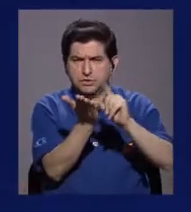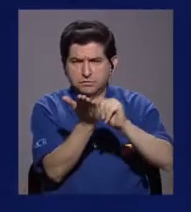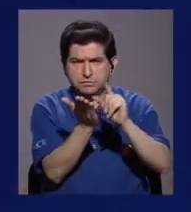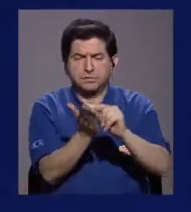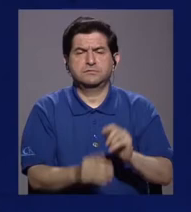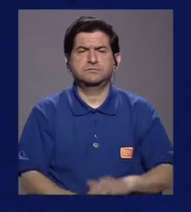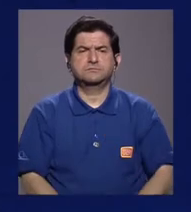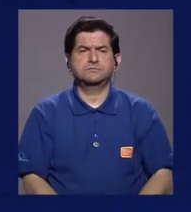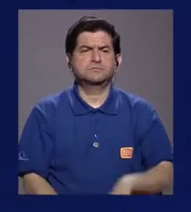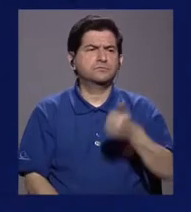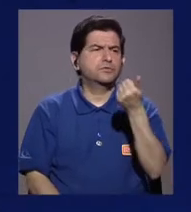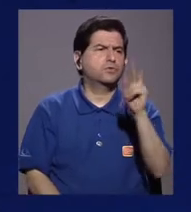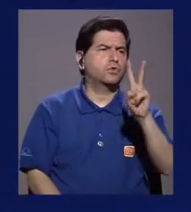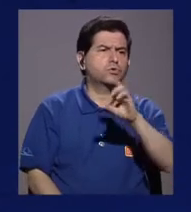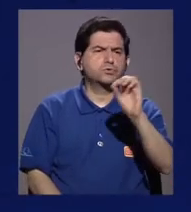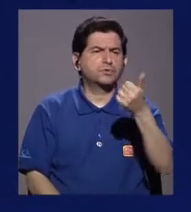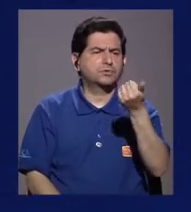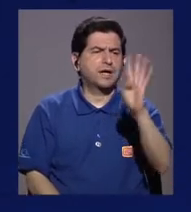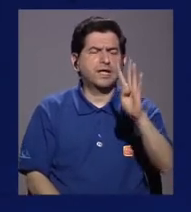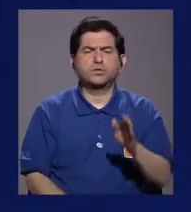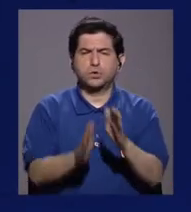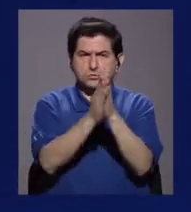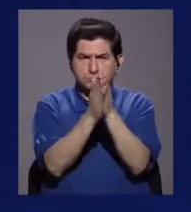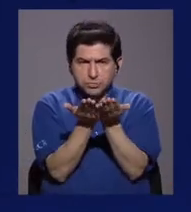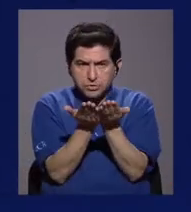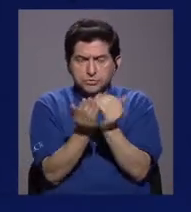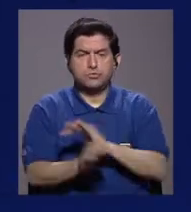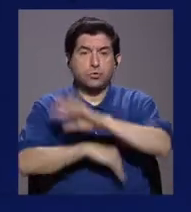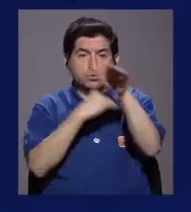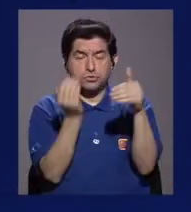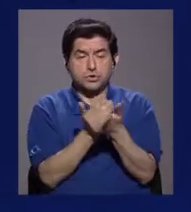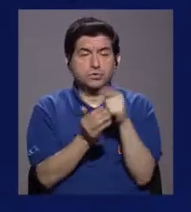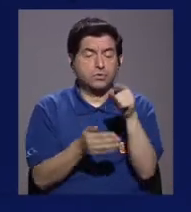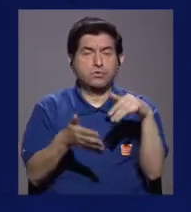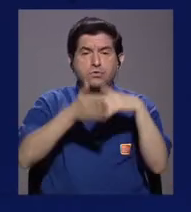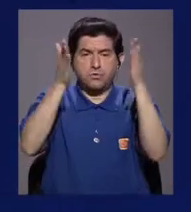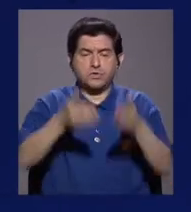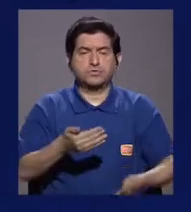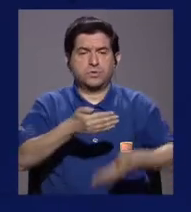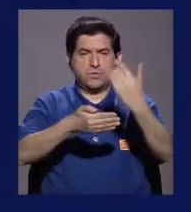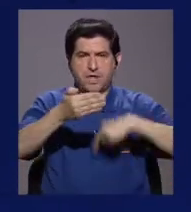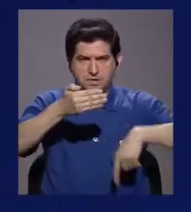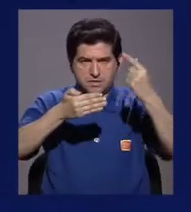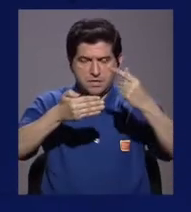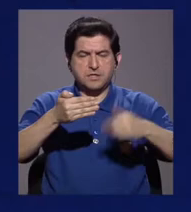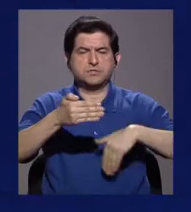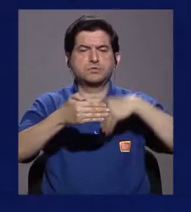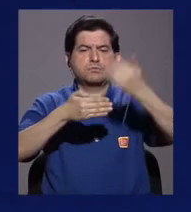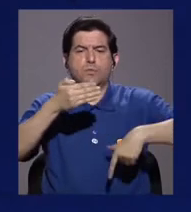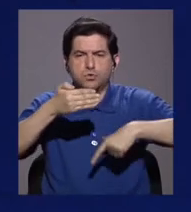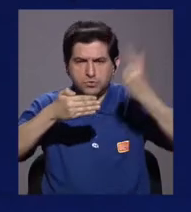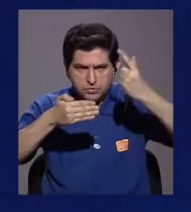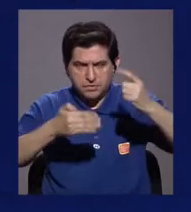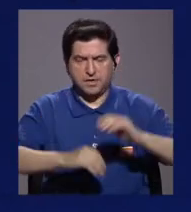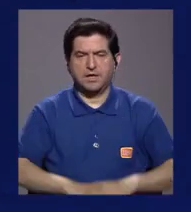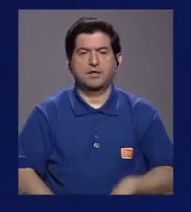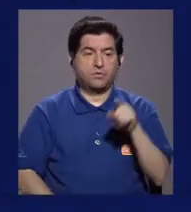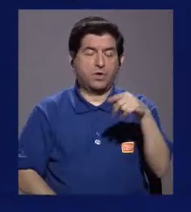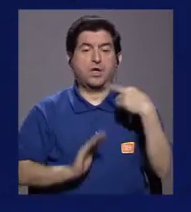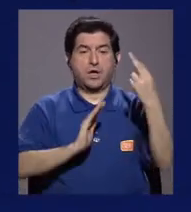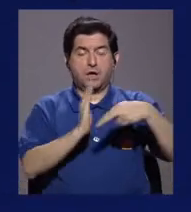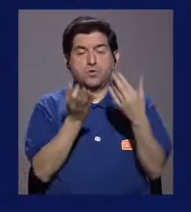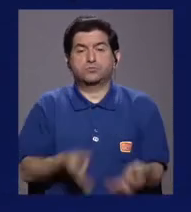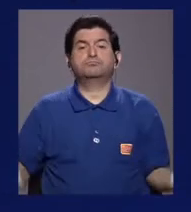250 publicaciones más de 12-14 libros y entonces ellos estudiantes de pregrado de posgrado